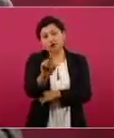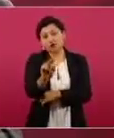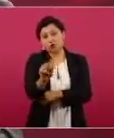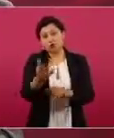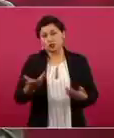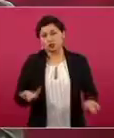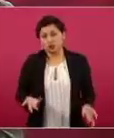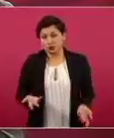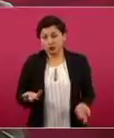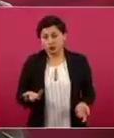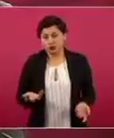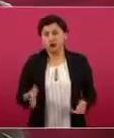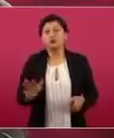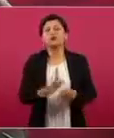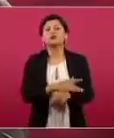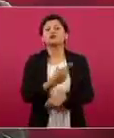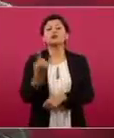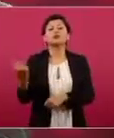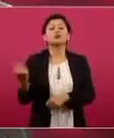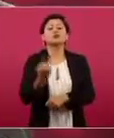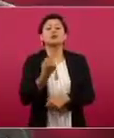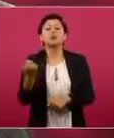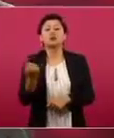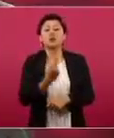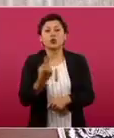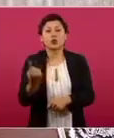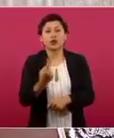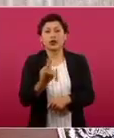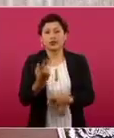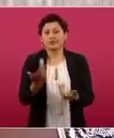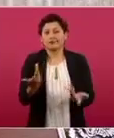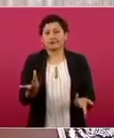porque es inmoral.